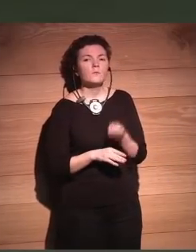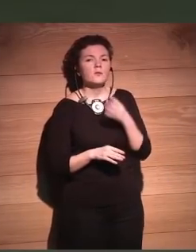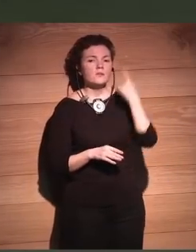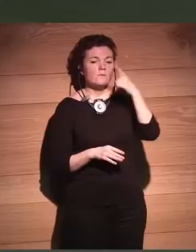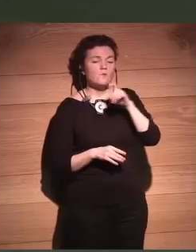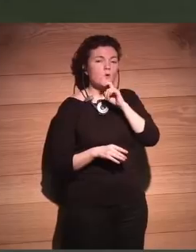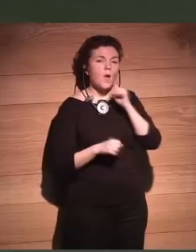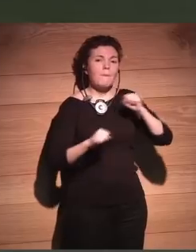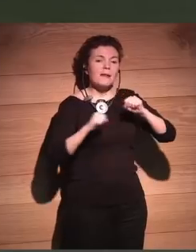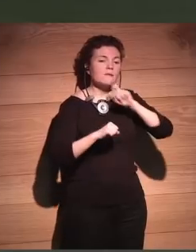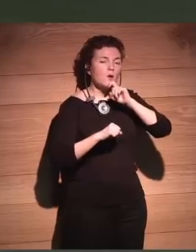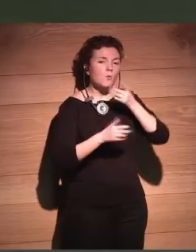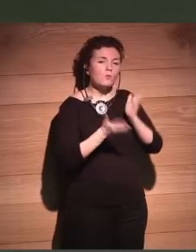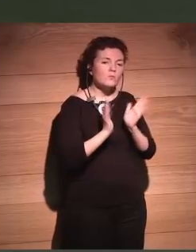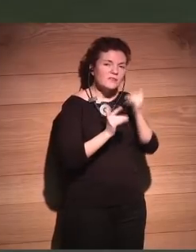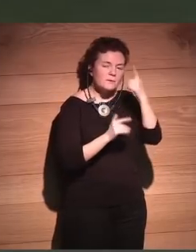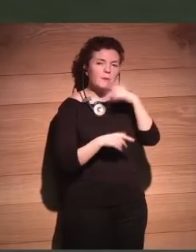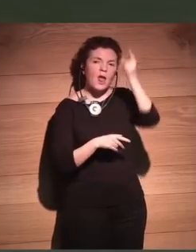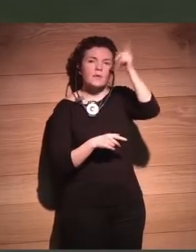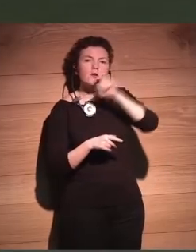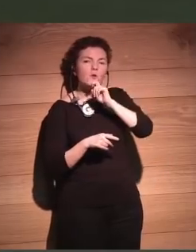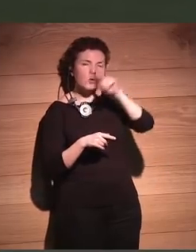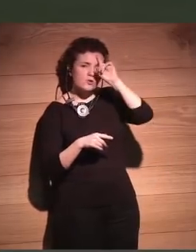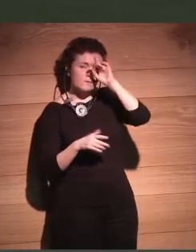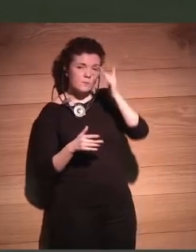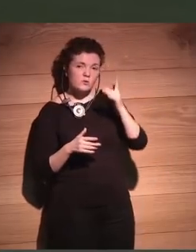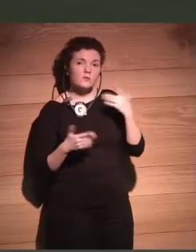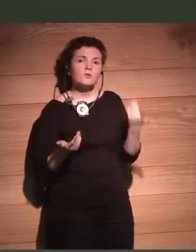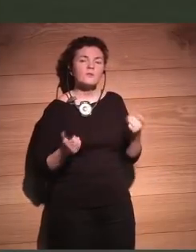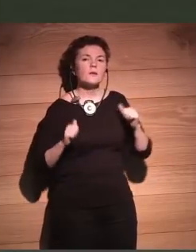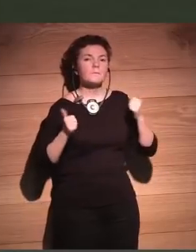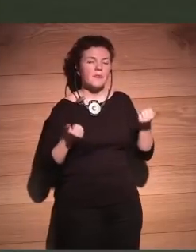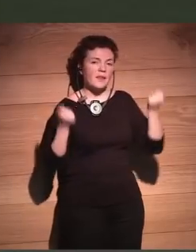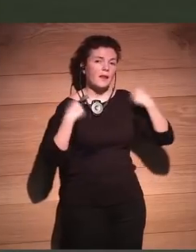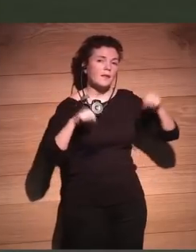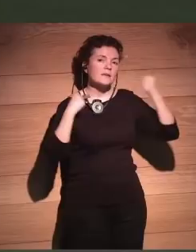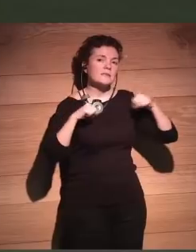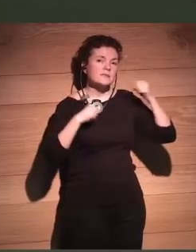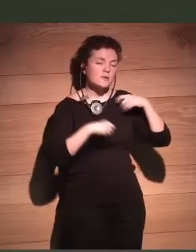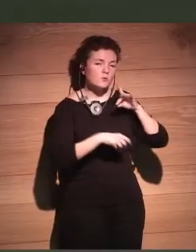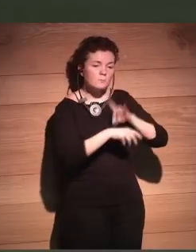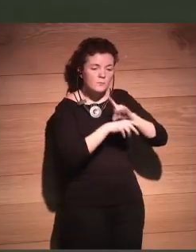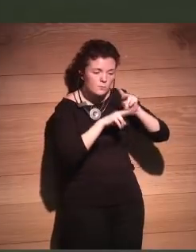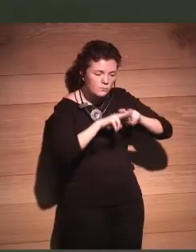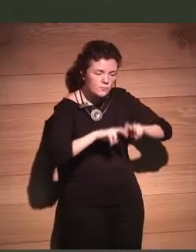sabemos cómo tratar la epilepsia, pero no sabemos cómo tratar el Alzheimer, con lo cual pues vamos a empezar el ensayo clínico.